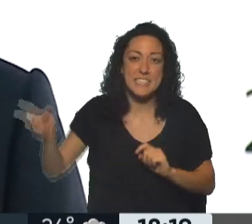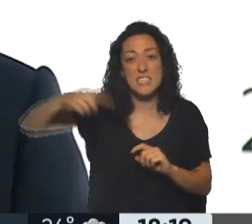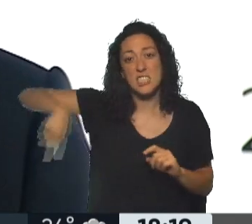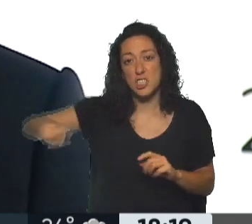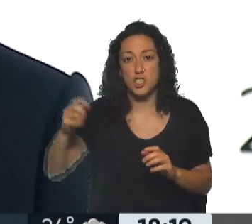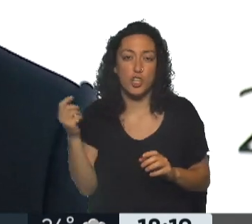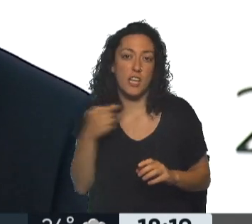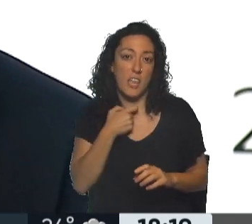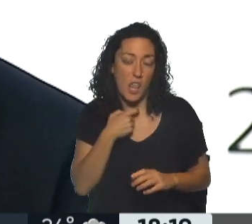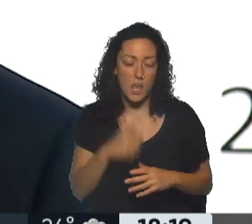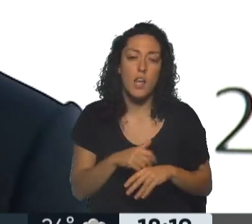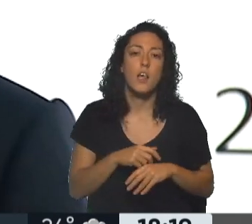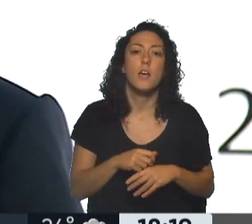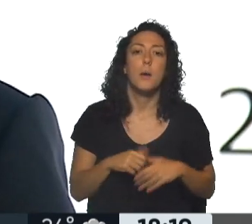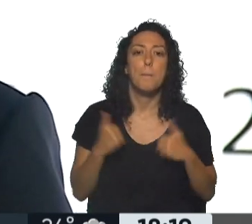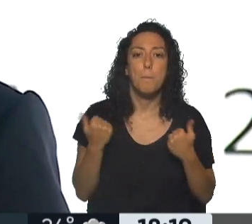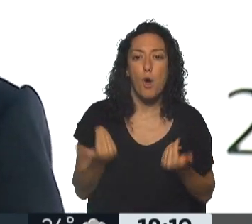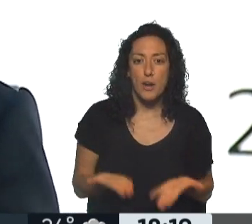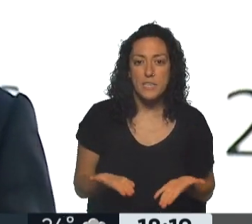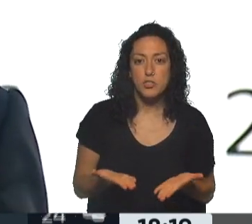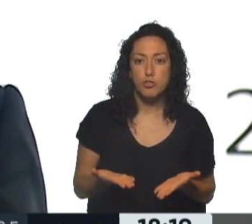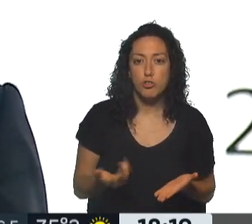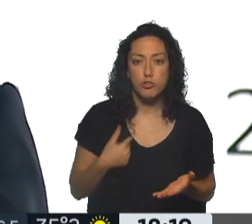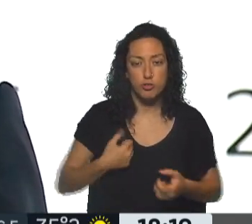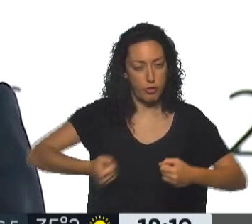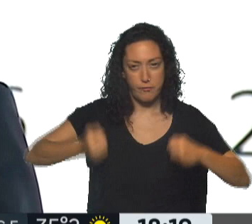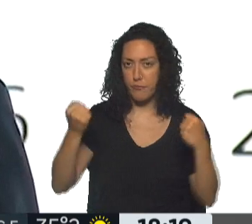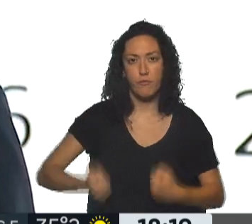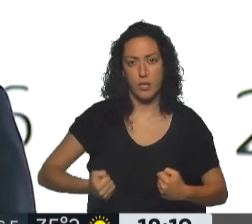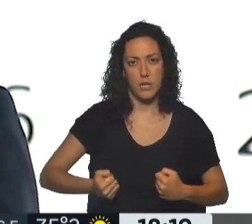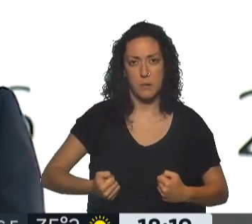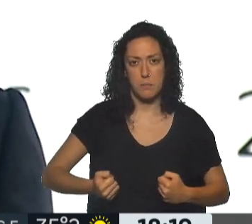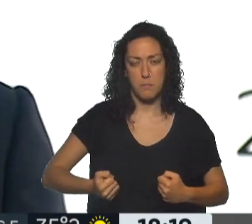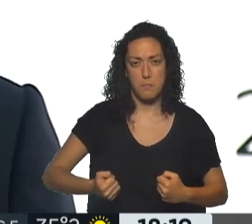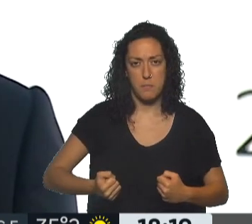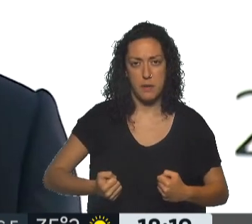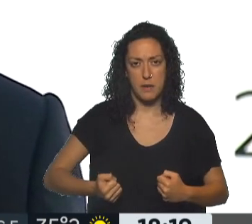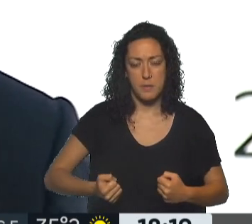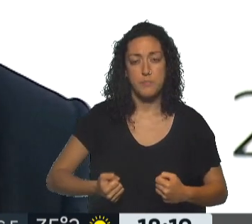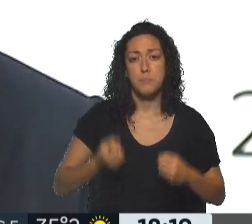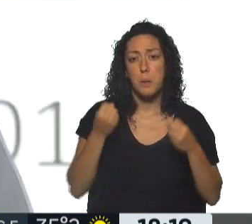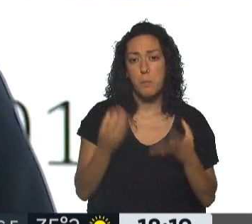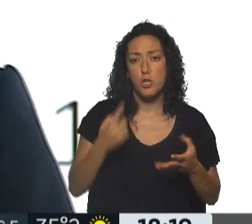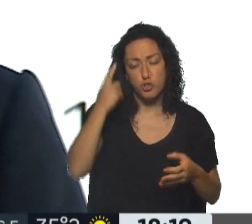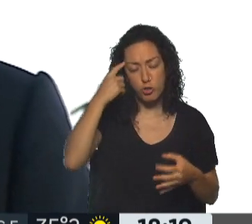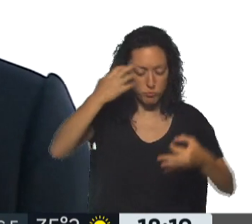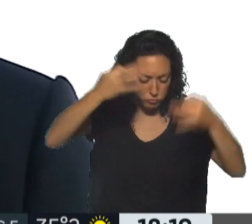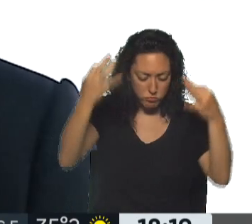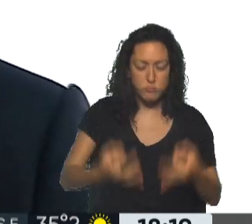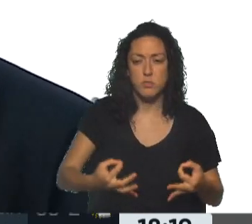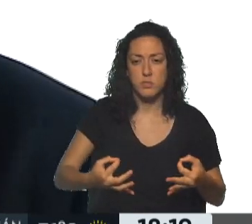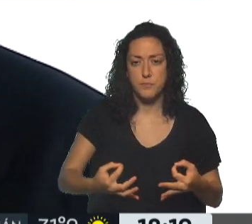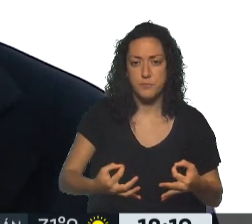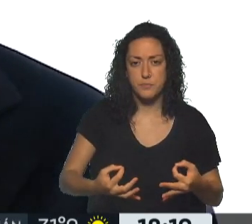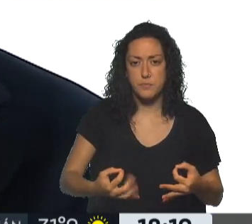que pretenden instalar. En función de eso, yo estoy más firme que nunca. Más firme que nunca porque me guía la convicción, pero